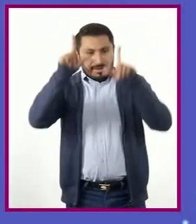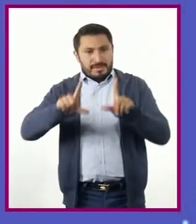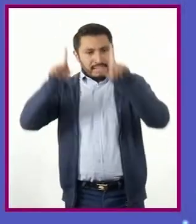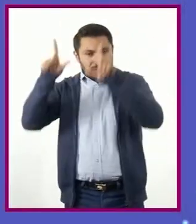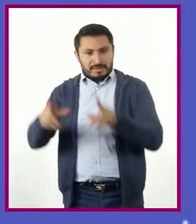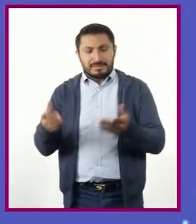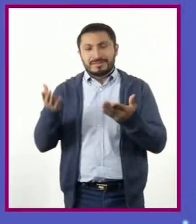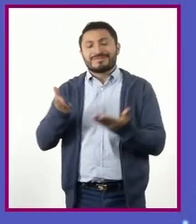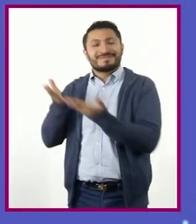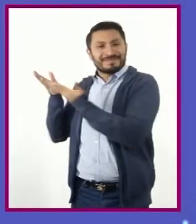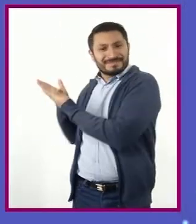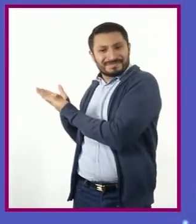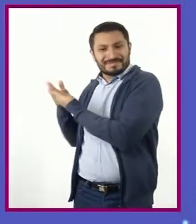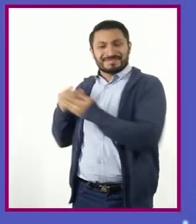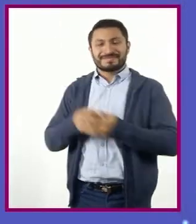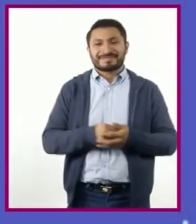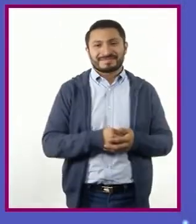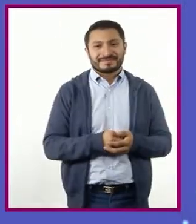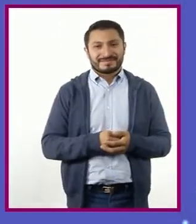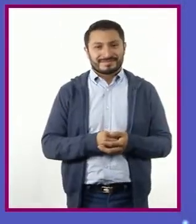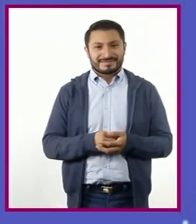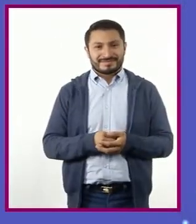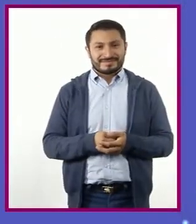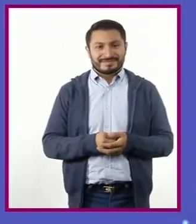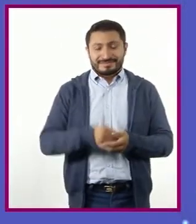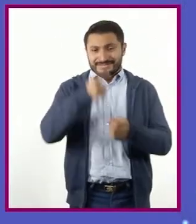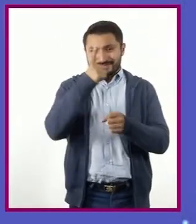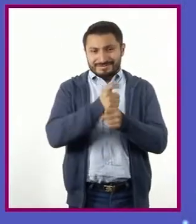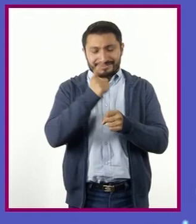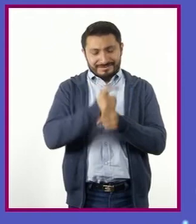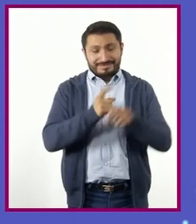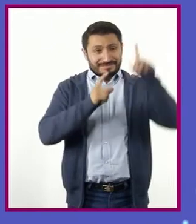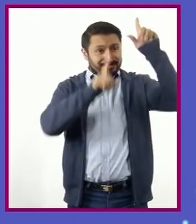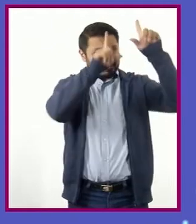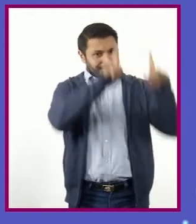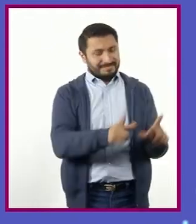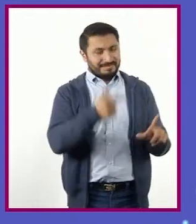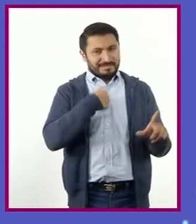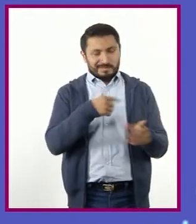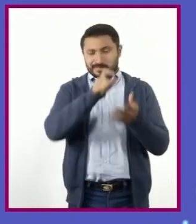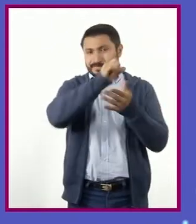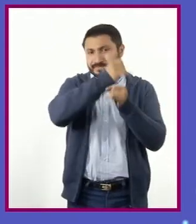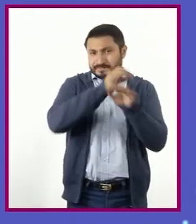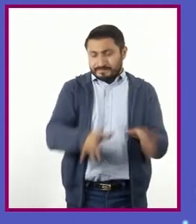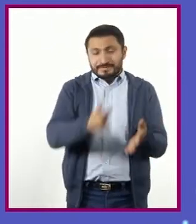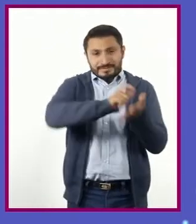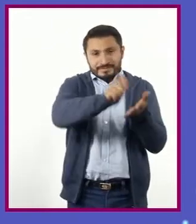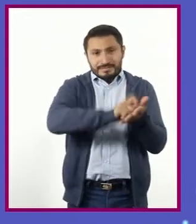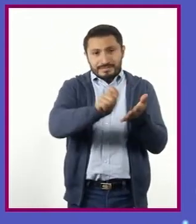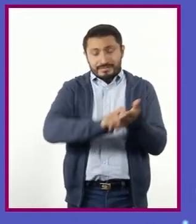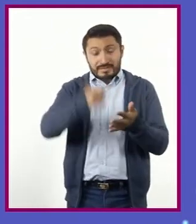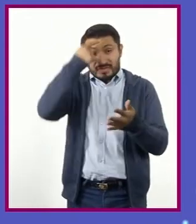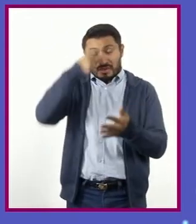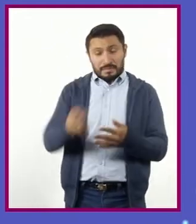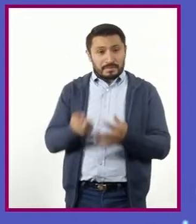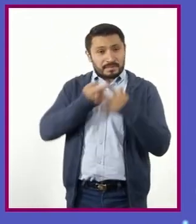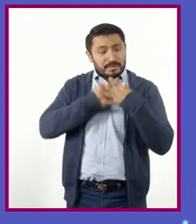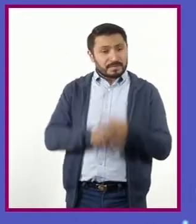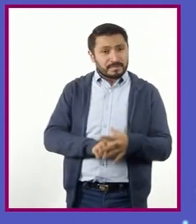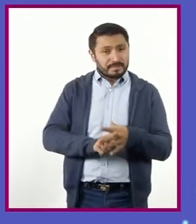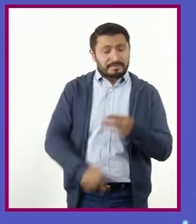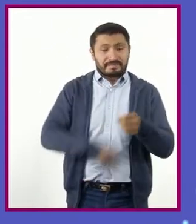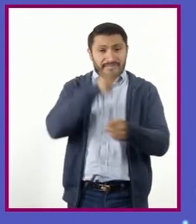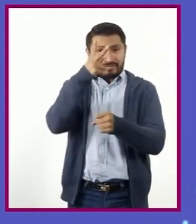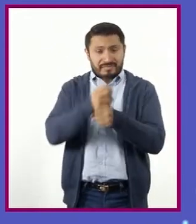ahora ustedes están viendo. En la primera columna escribiré la información para la introducción. En la